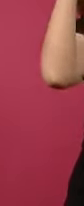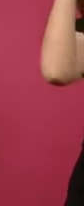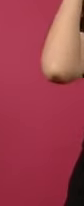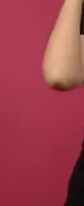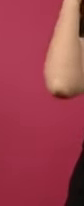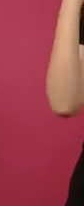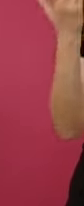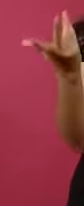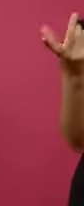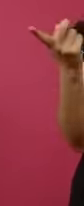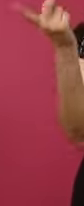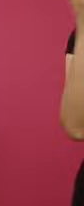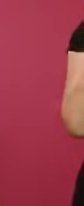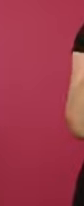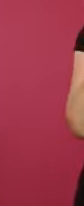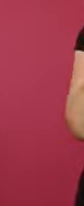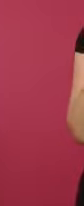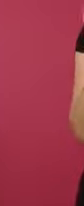fuesen